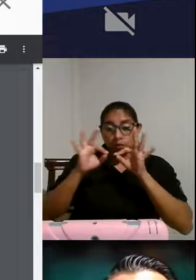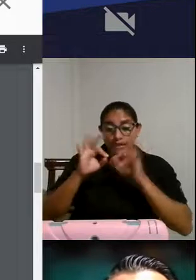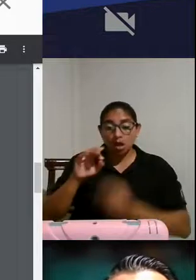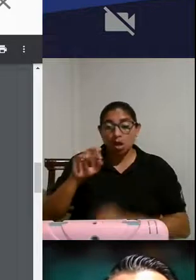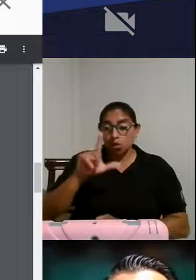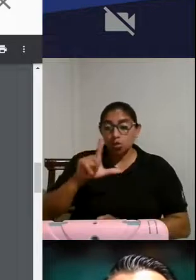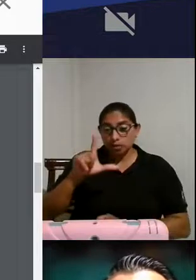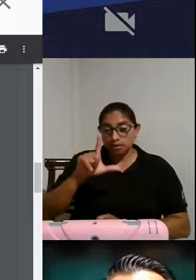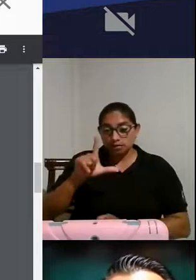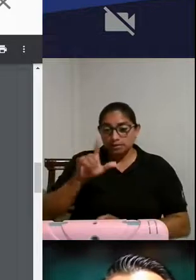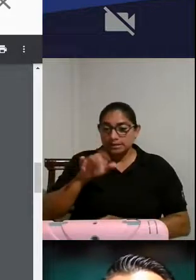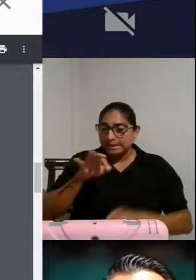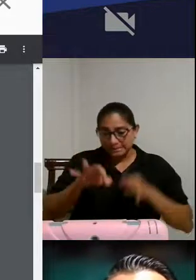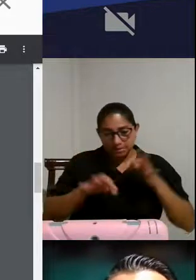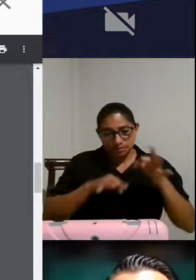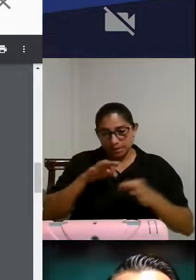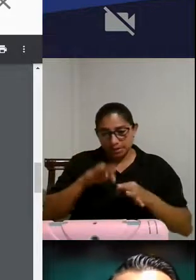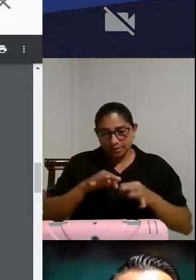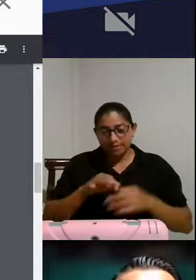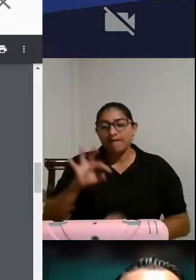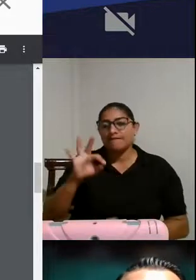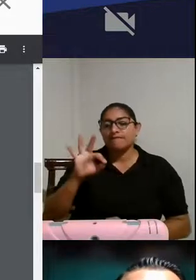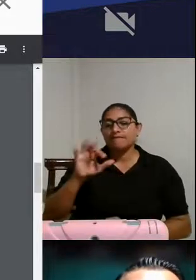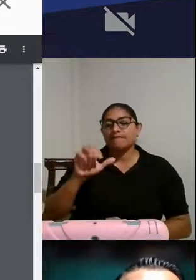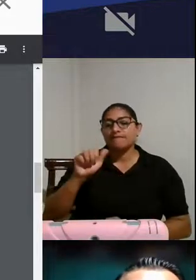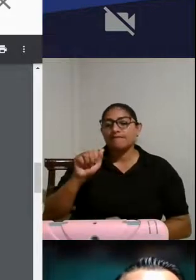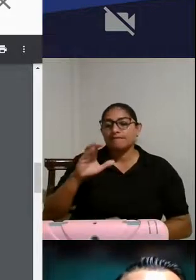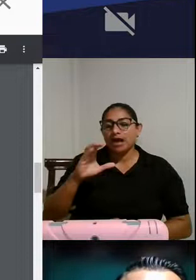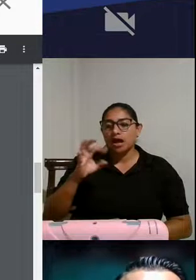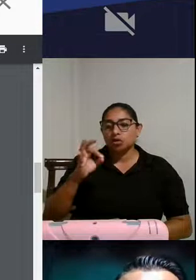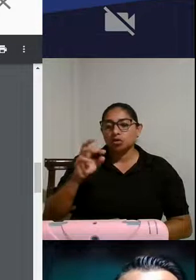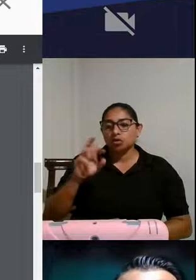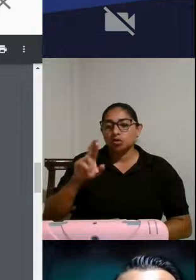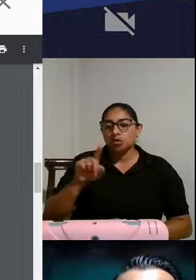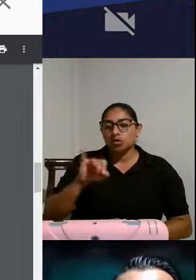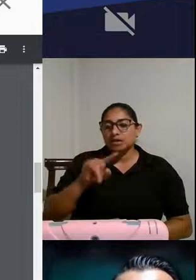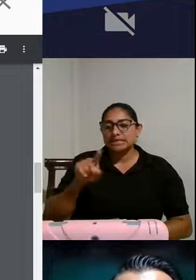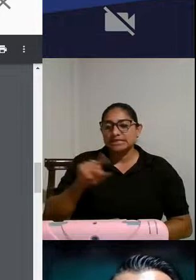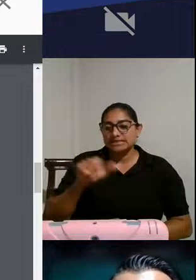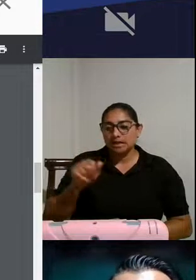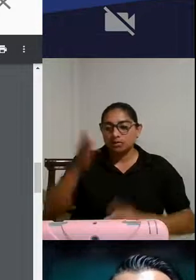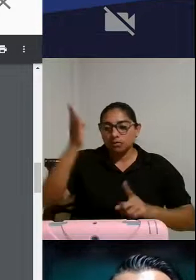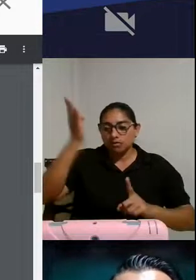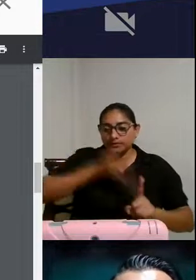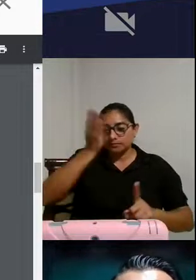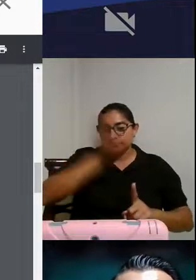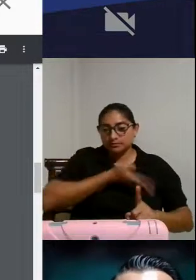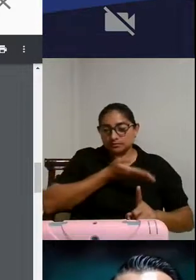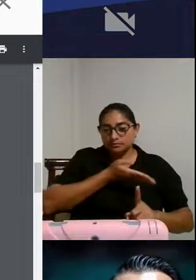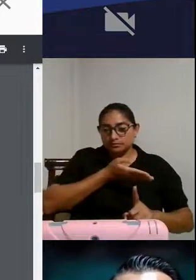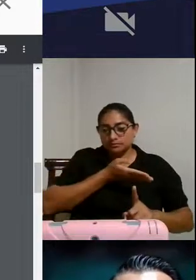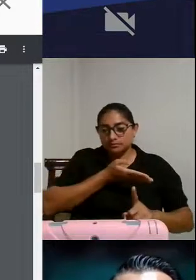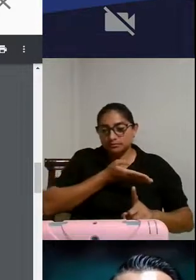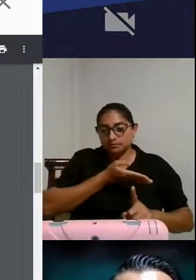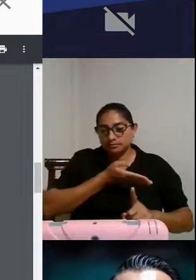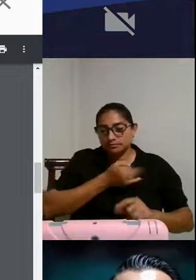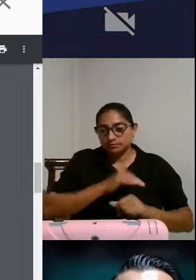que tenemos que factorizar, ¿sí? X menos 2